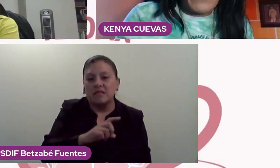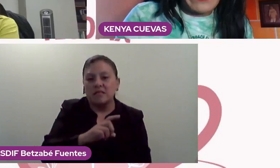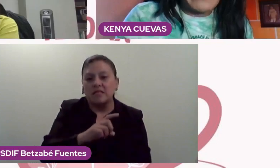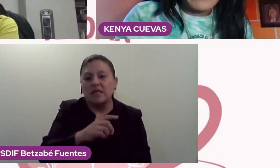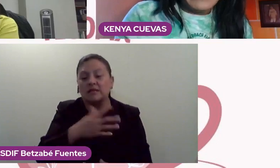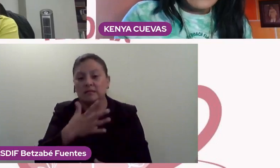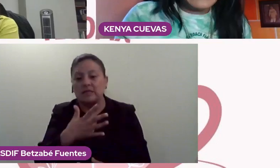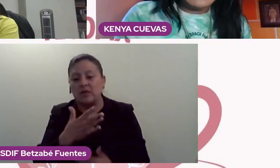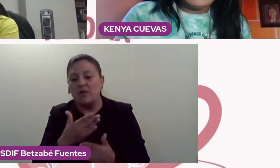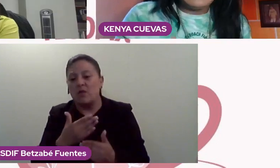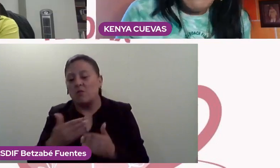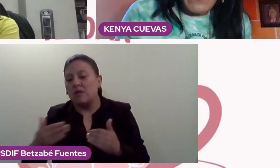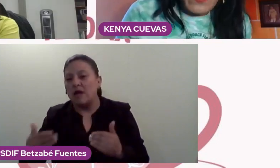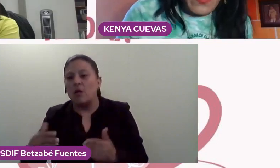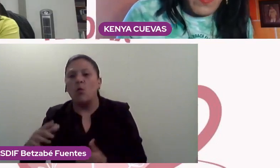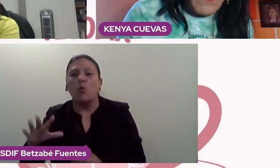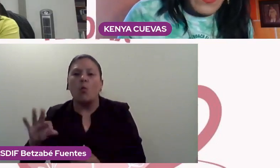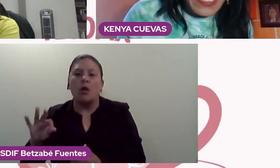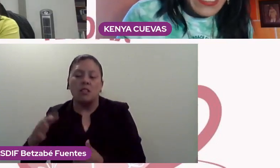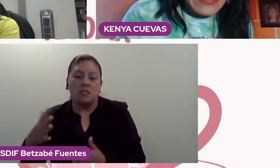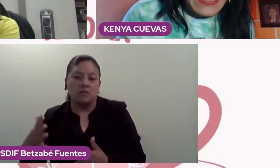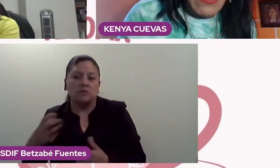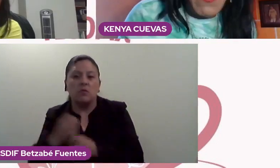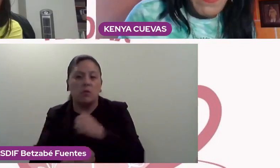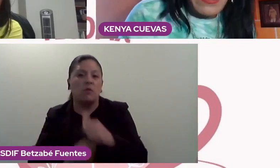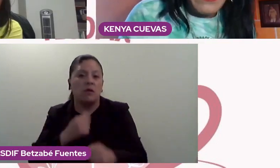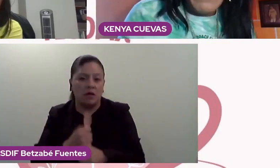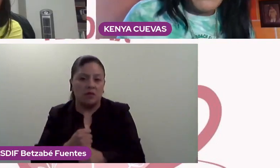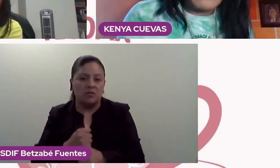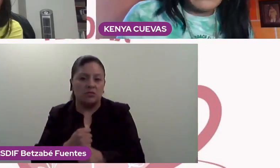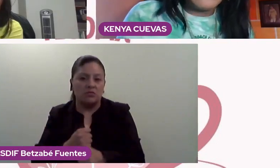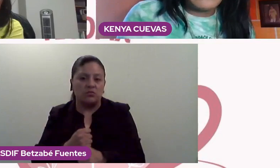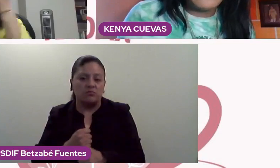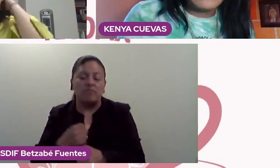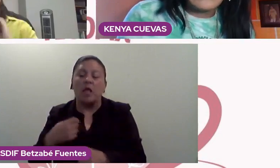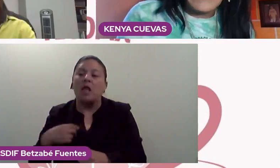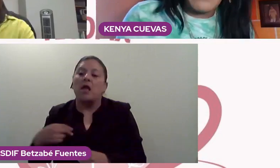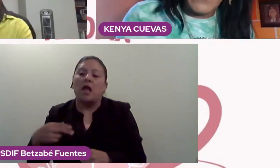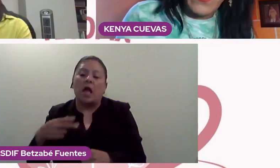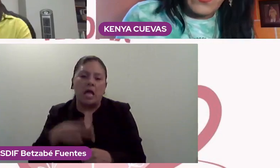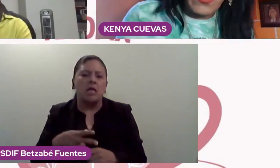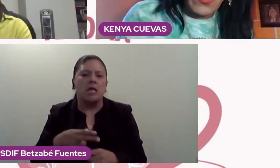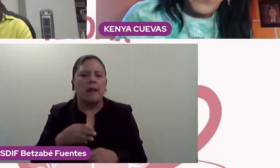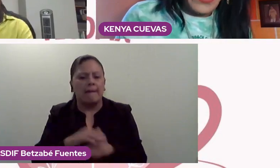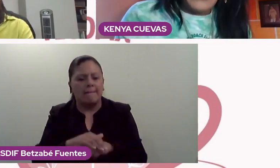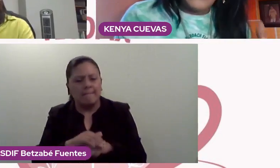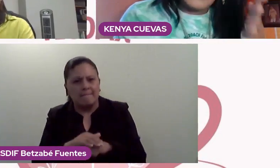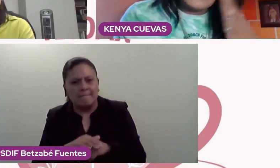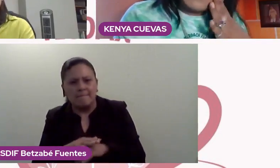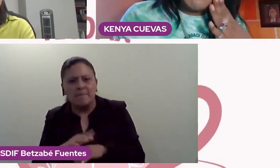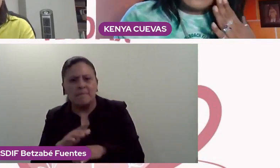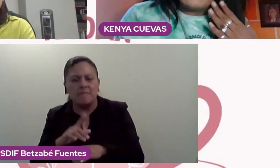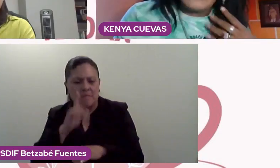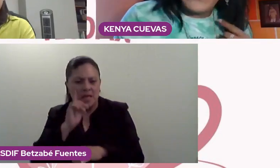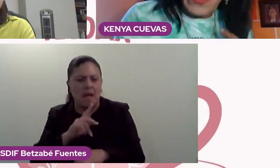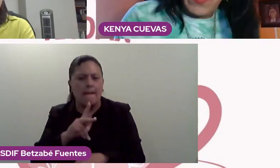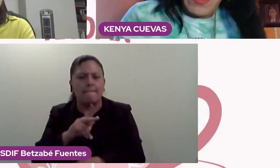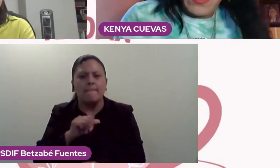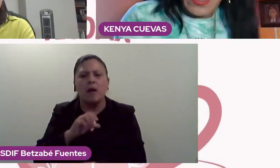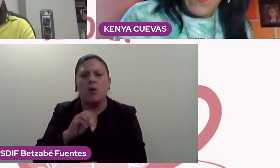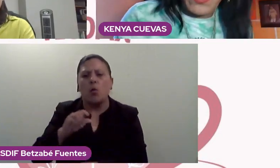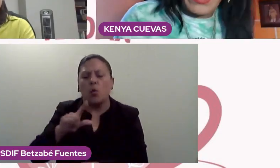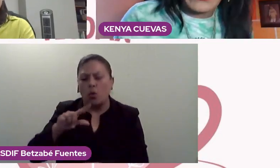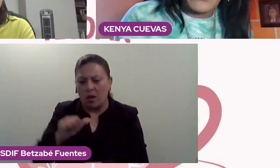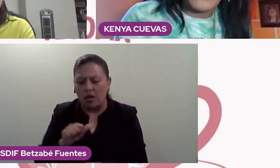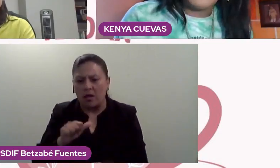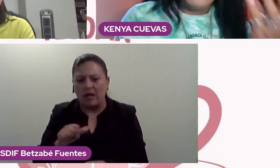a Paola que decidimos, ¿no? Ponerle este nombre porque no se nos hacía justo lo que estábamos viendo en los